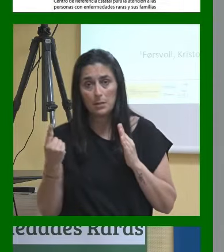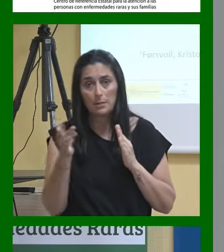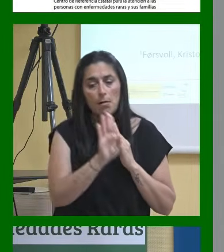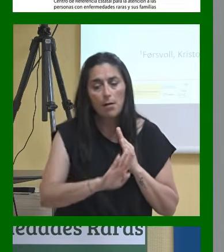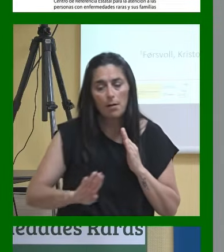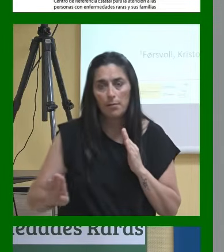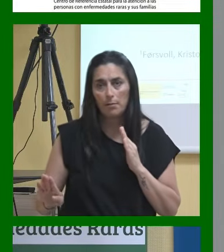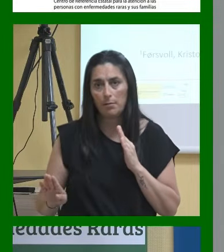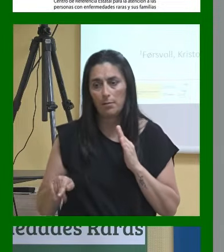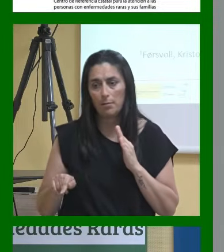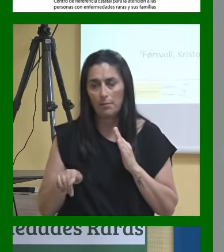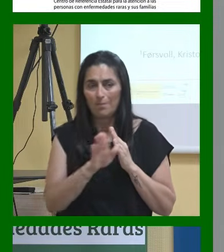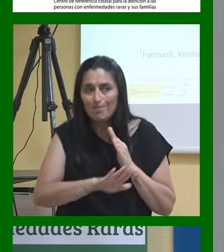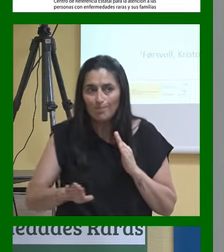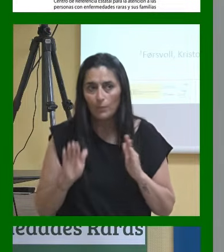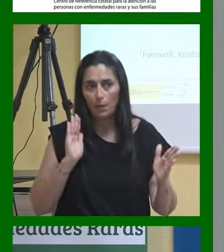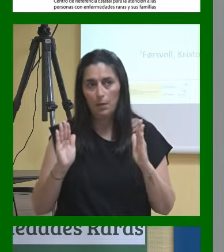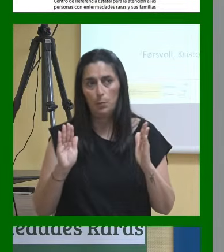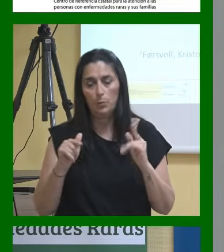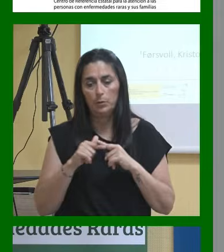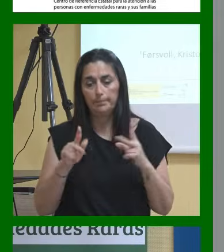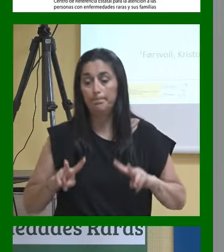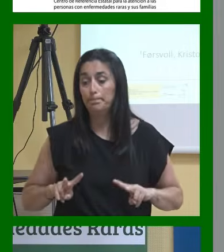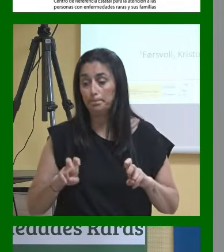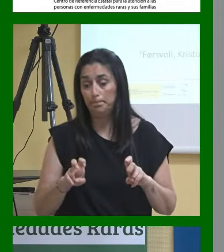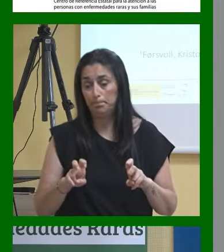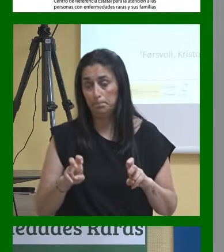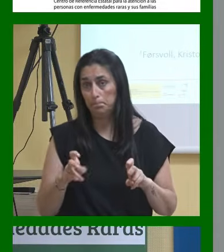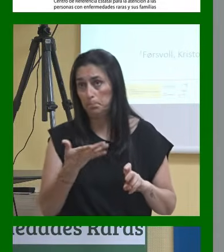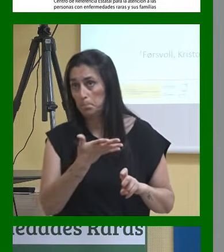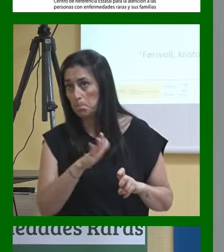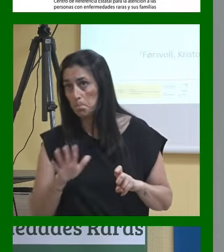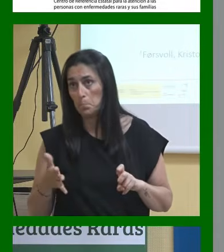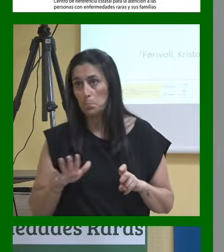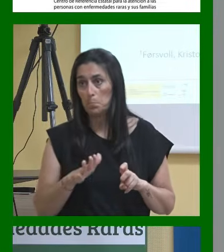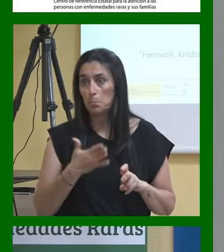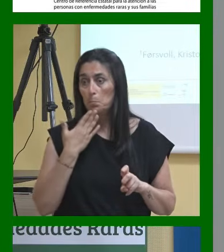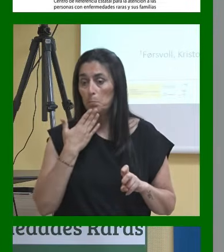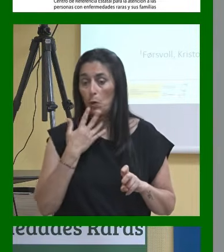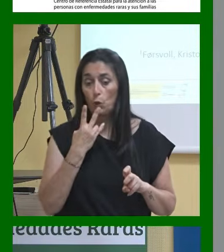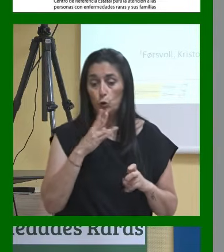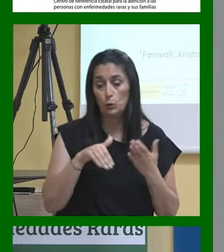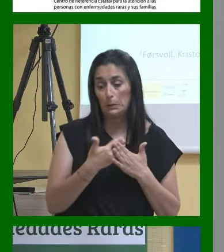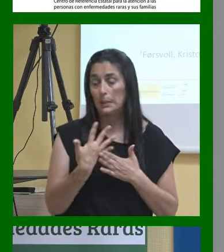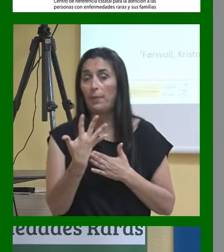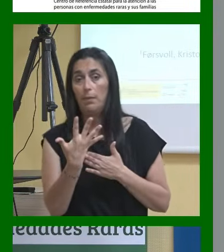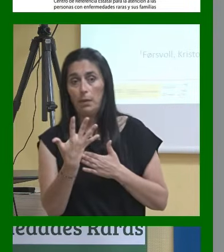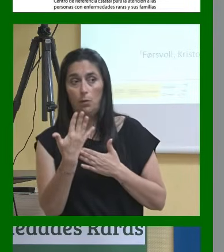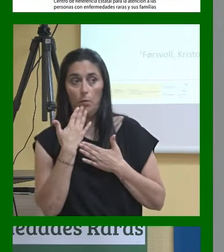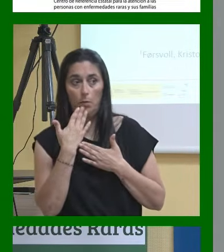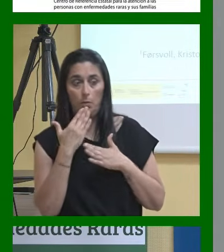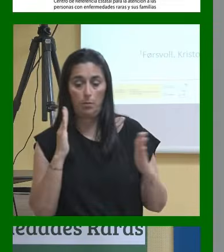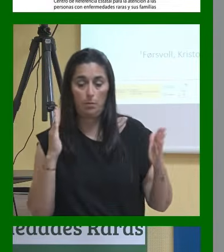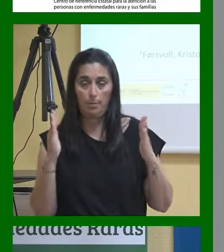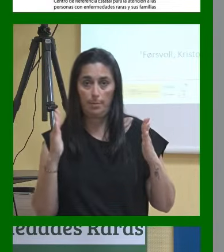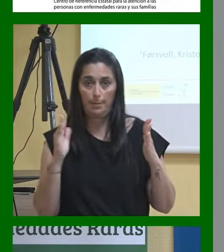los niños, en la población infantil. Su inicio está en torno aproximadamente a los 2-5 años y es